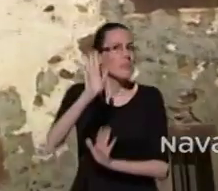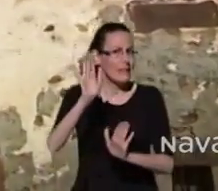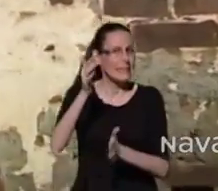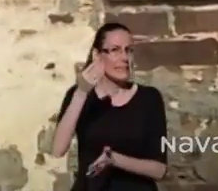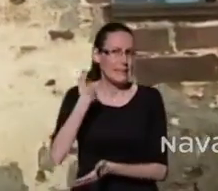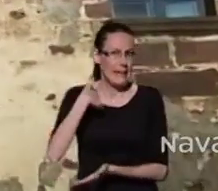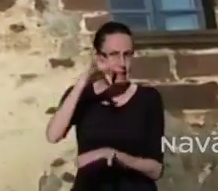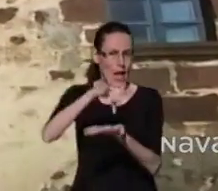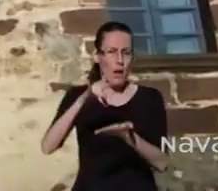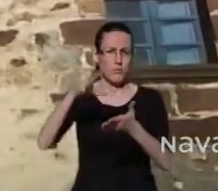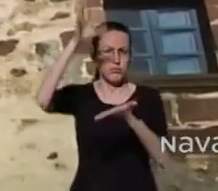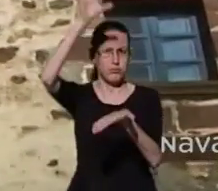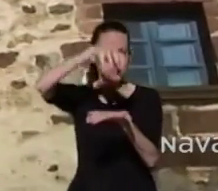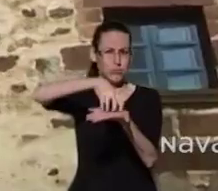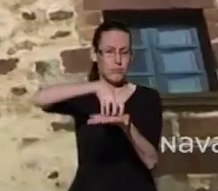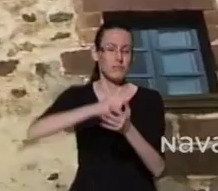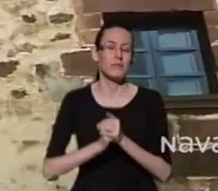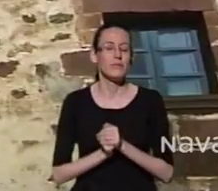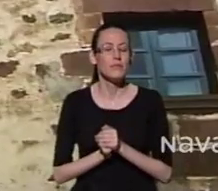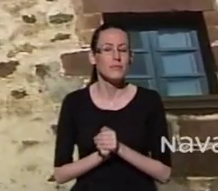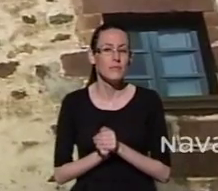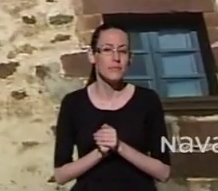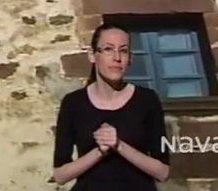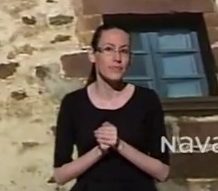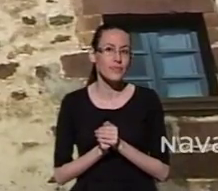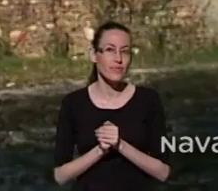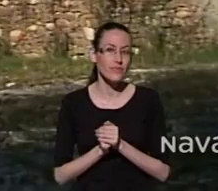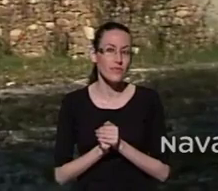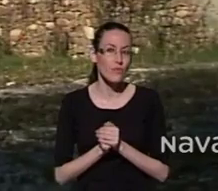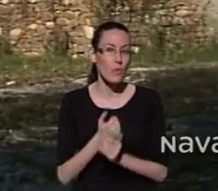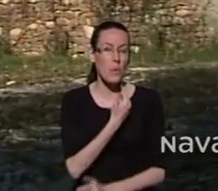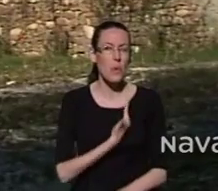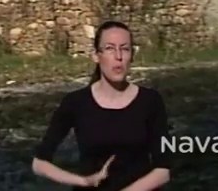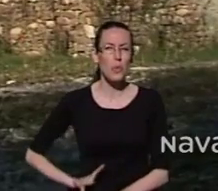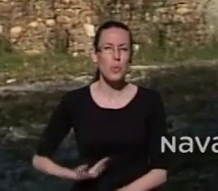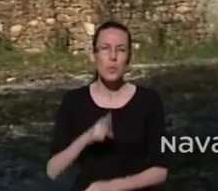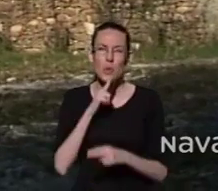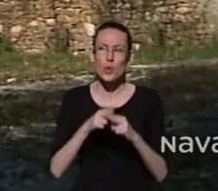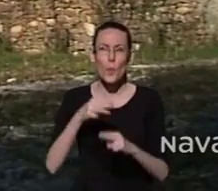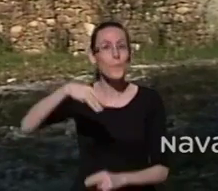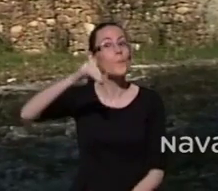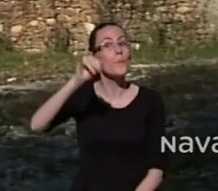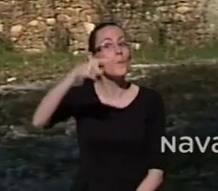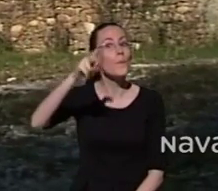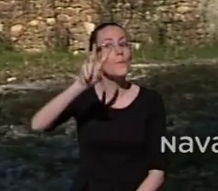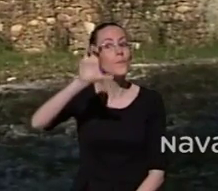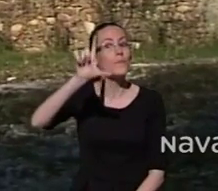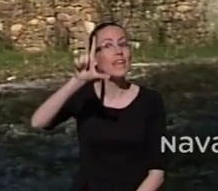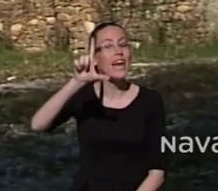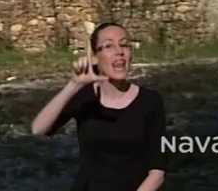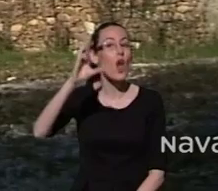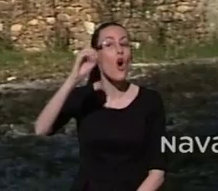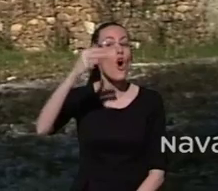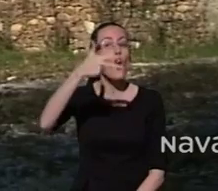ya se menciona como Palacio de Subiza. El dueño era un tal Ochoa, Miguel de Ochoa, y después